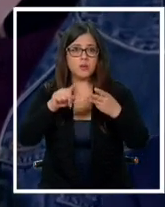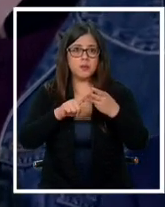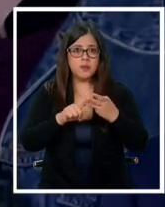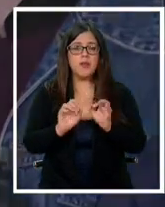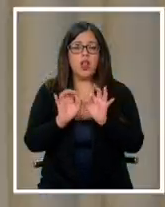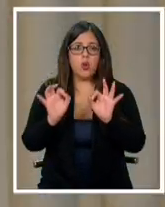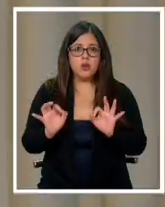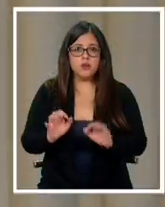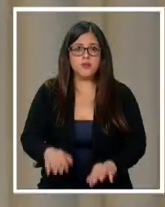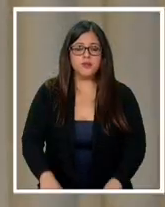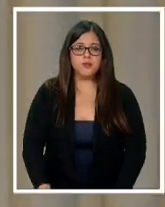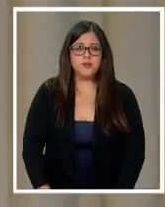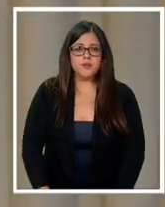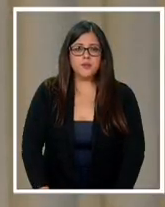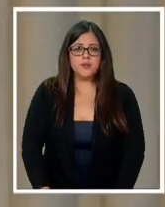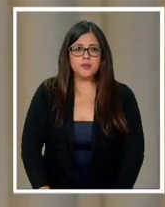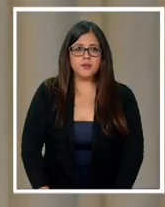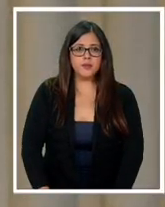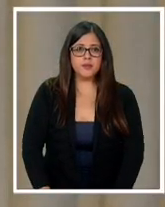a la educación